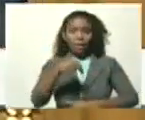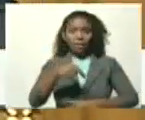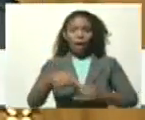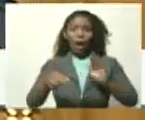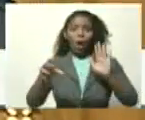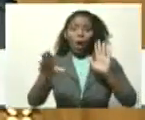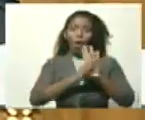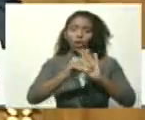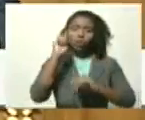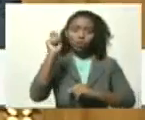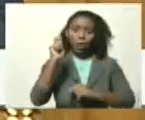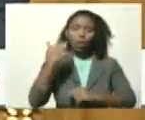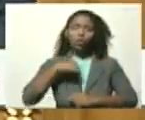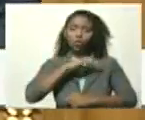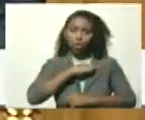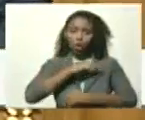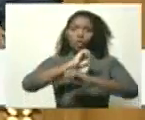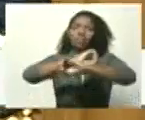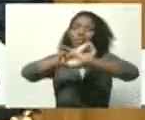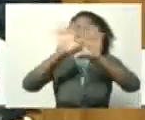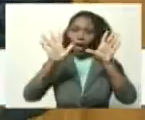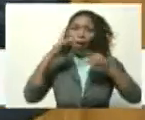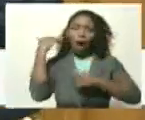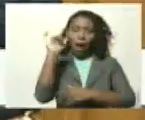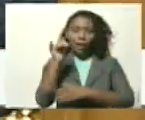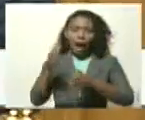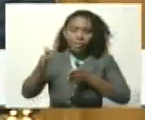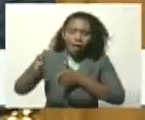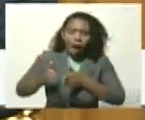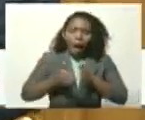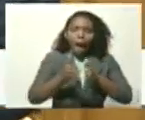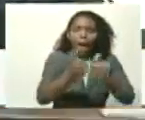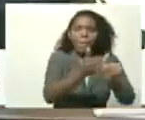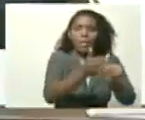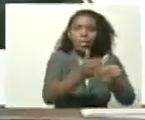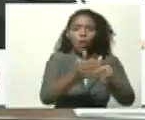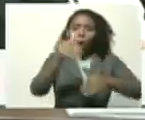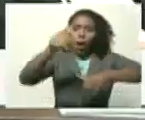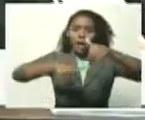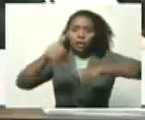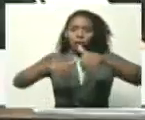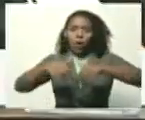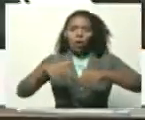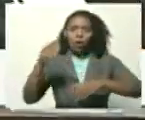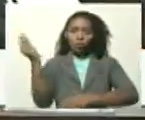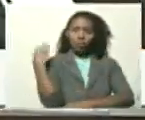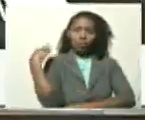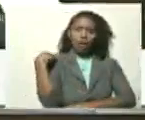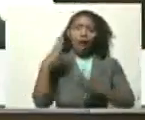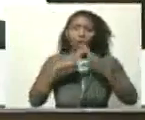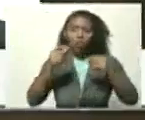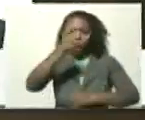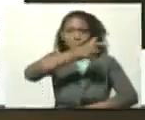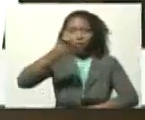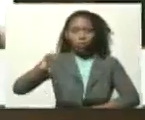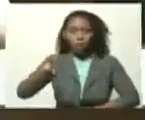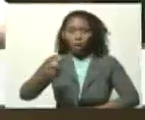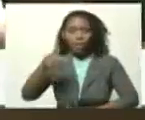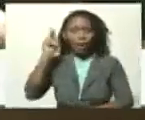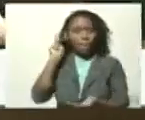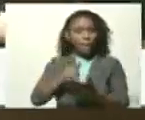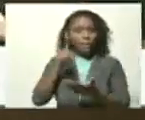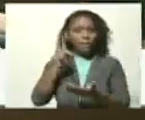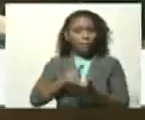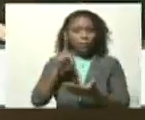estamos convencidos de que la ruta electoral que nos convoca a todos los ciudadanos de la